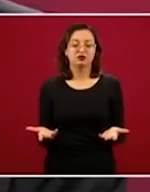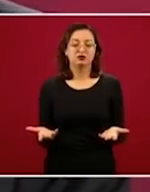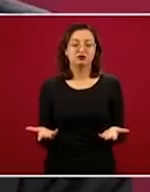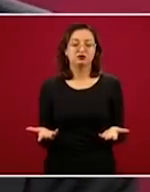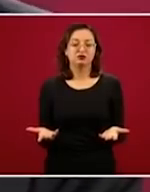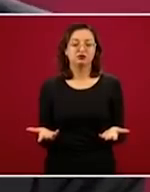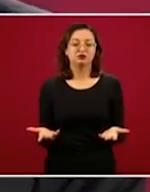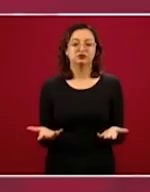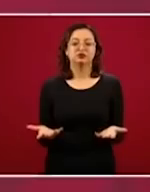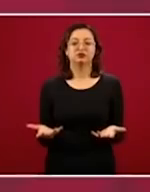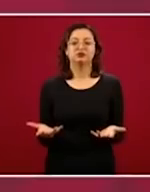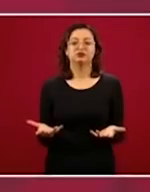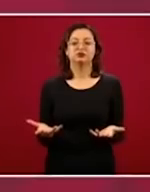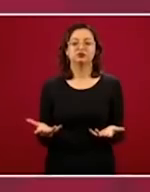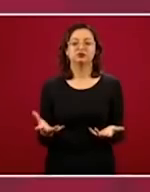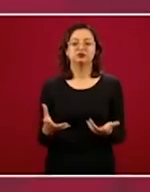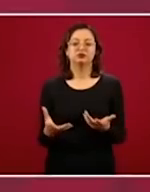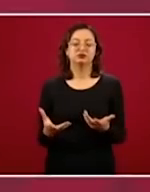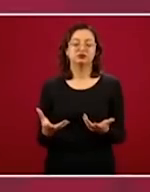juegos